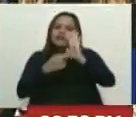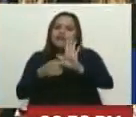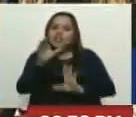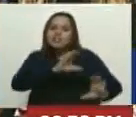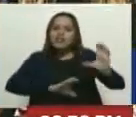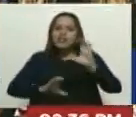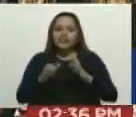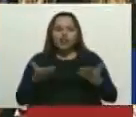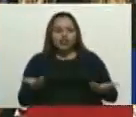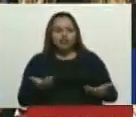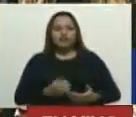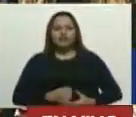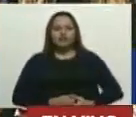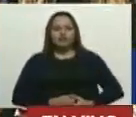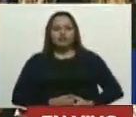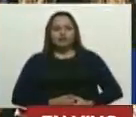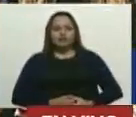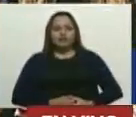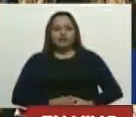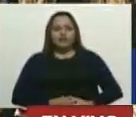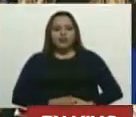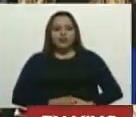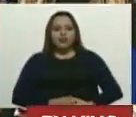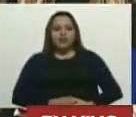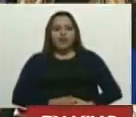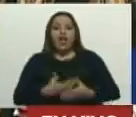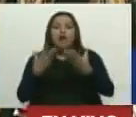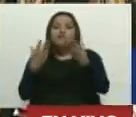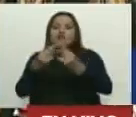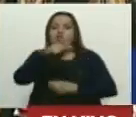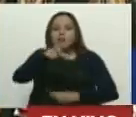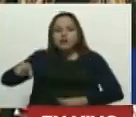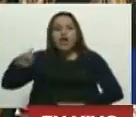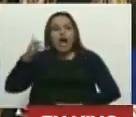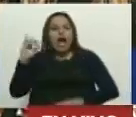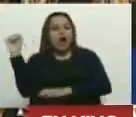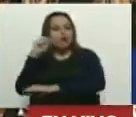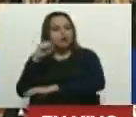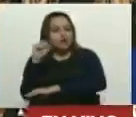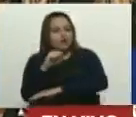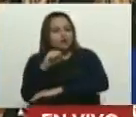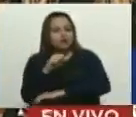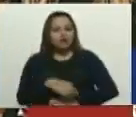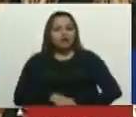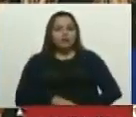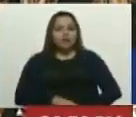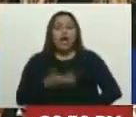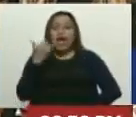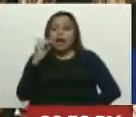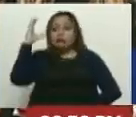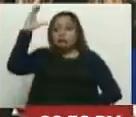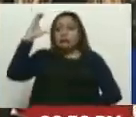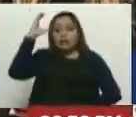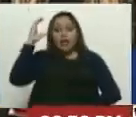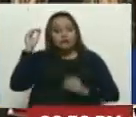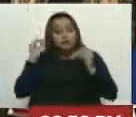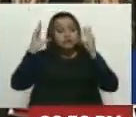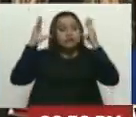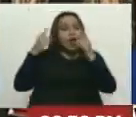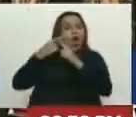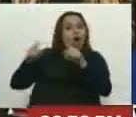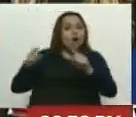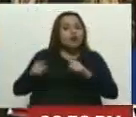científicamente, que un amplio espectro de las personas con trastorno del espectro autista son sobresalientes en muchos elementos